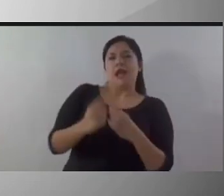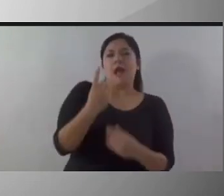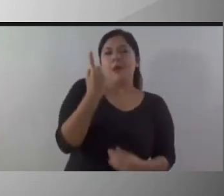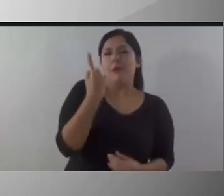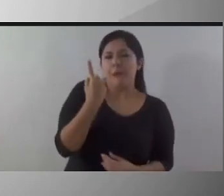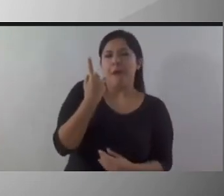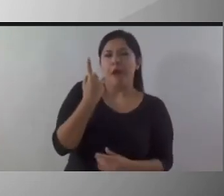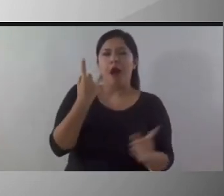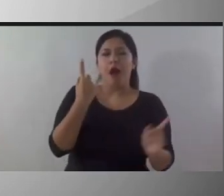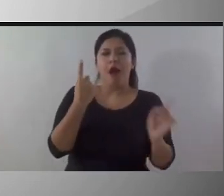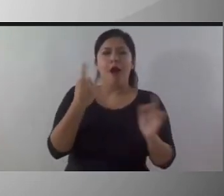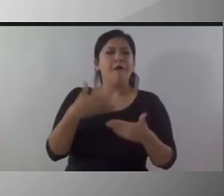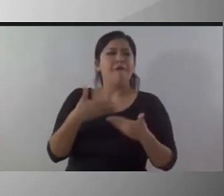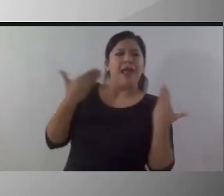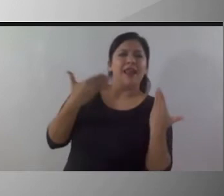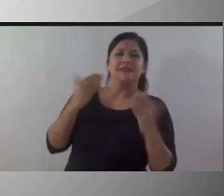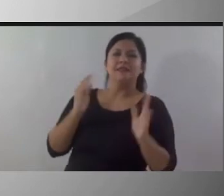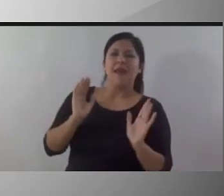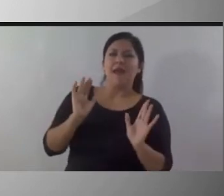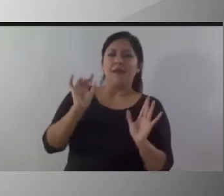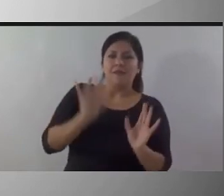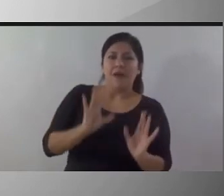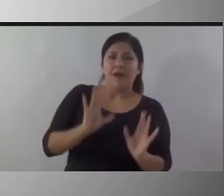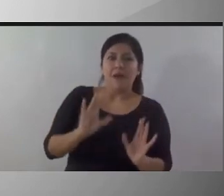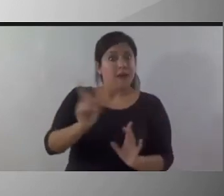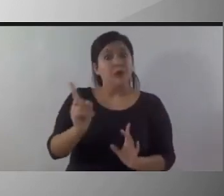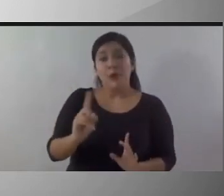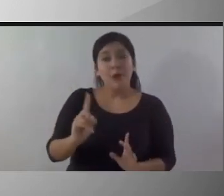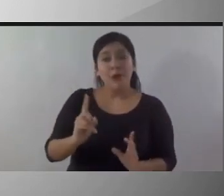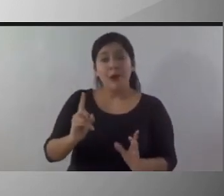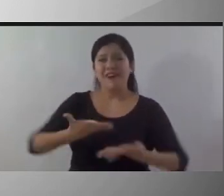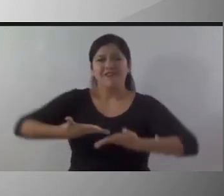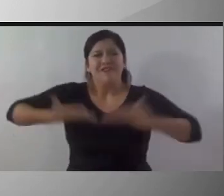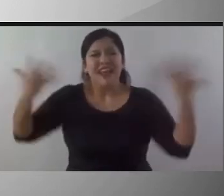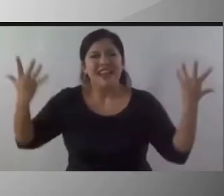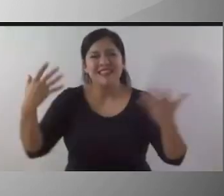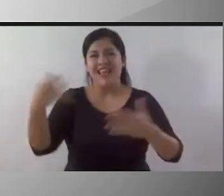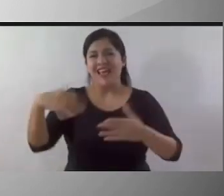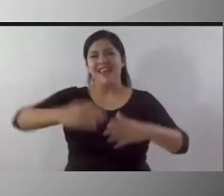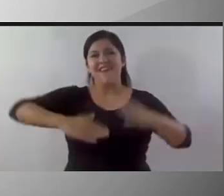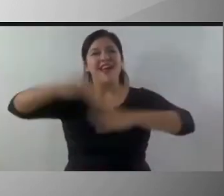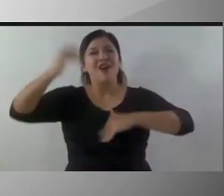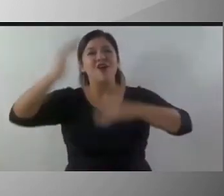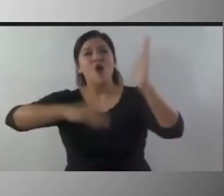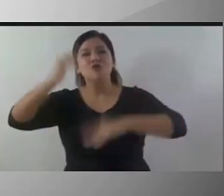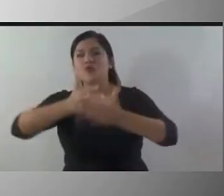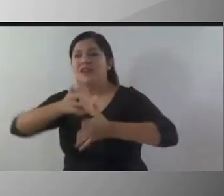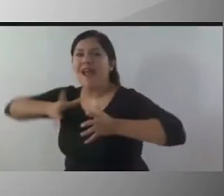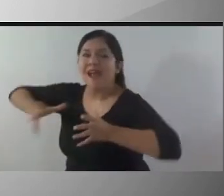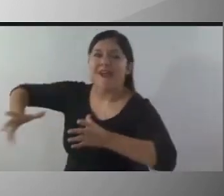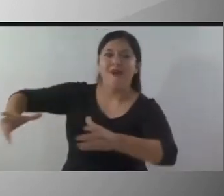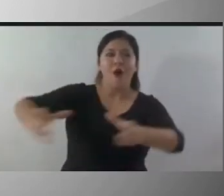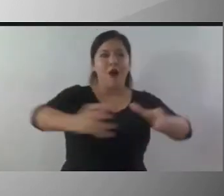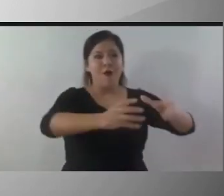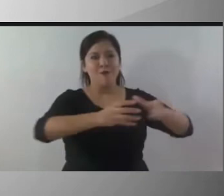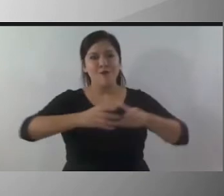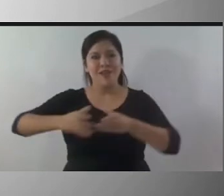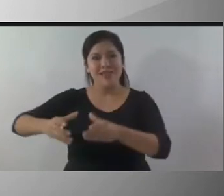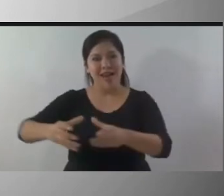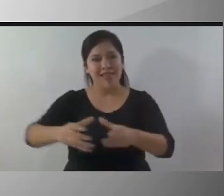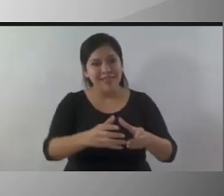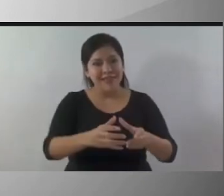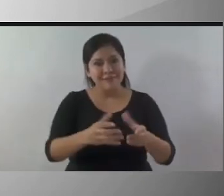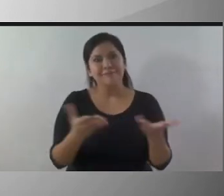un individuo el que tiene que ser feliz, sino que lo tenemos que construir en comunidad. Eso te da la respuesta del vínculo que